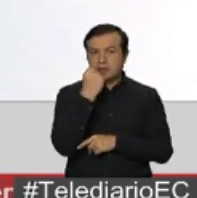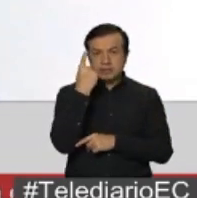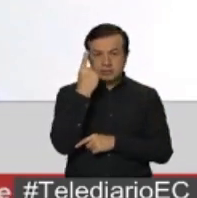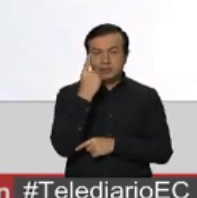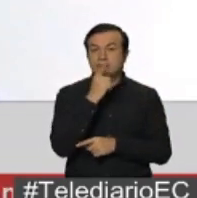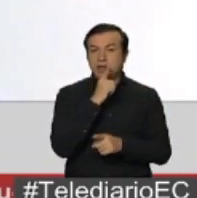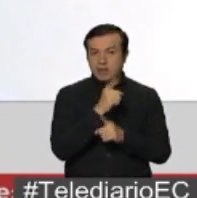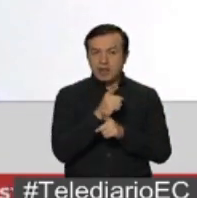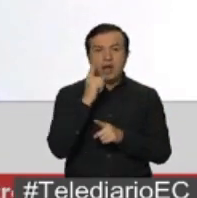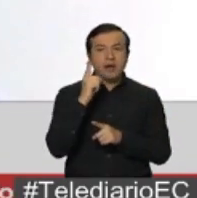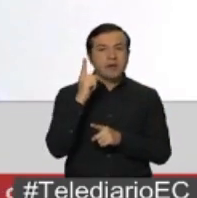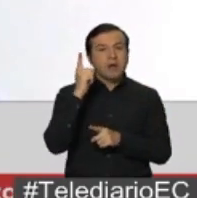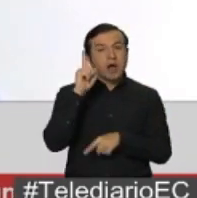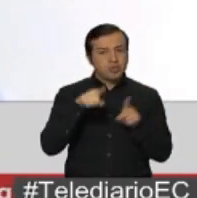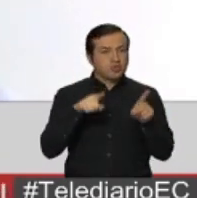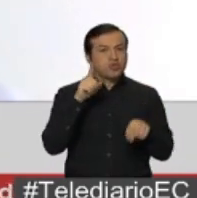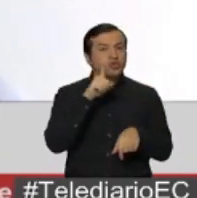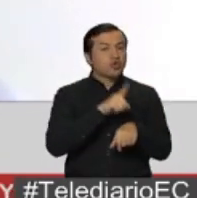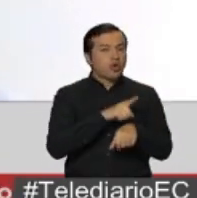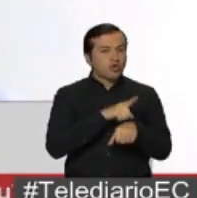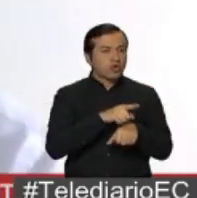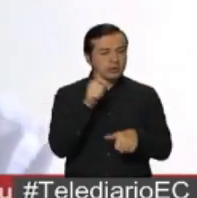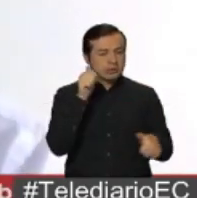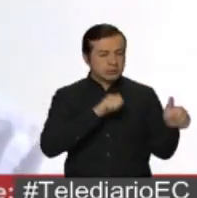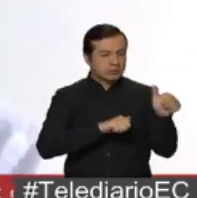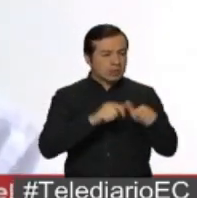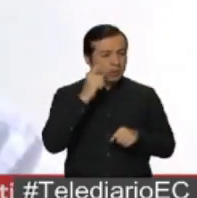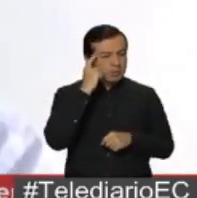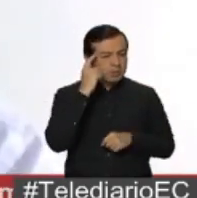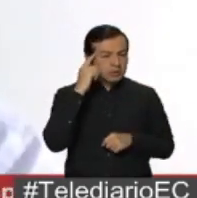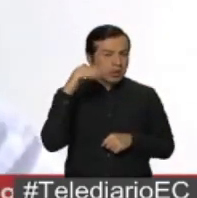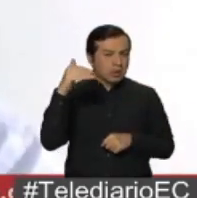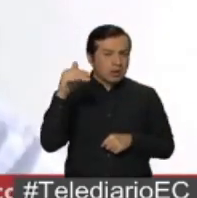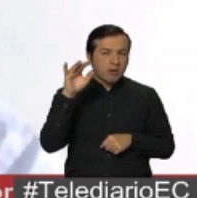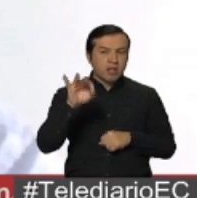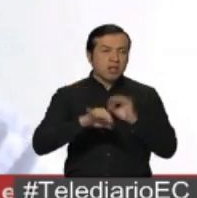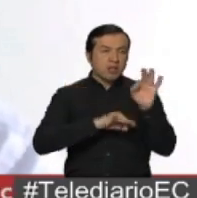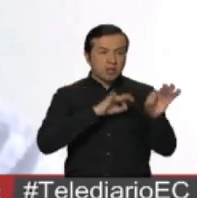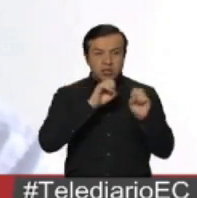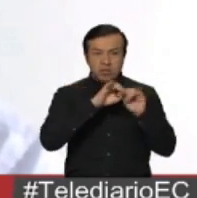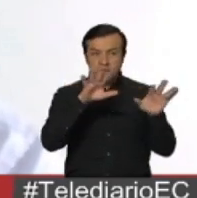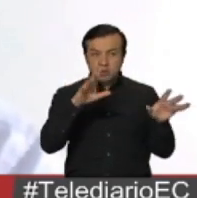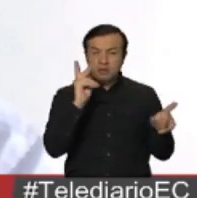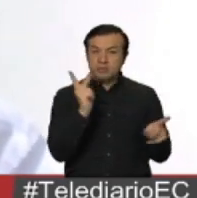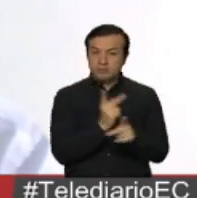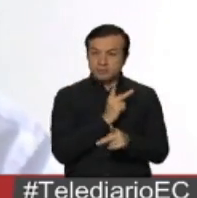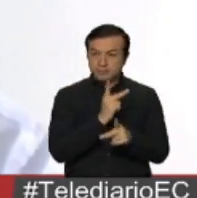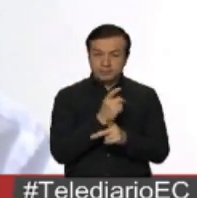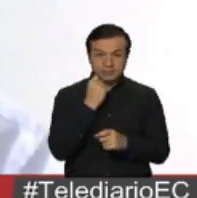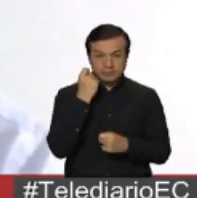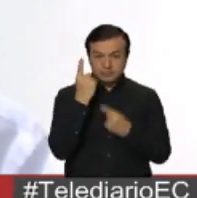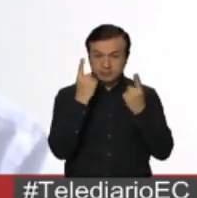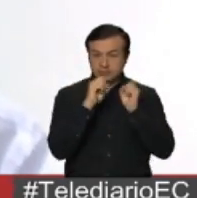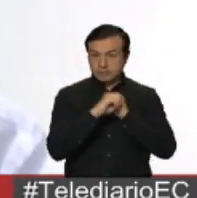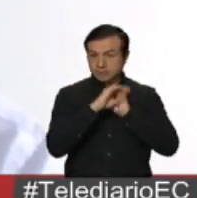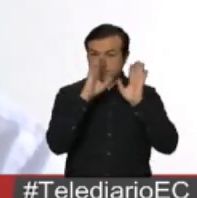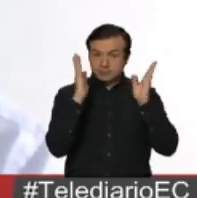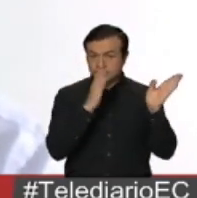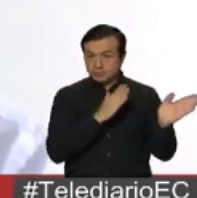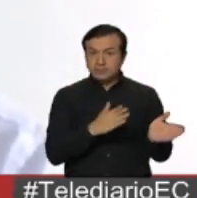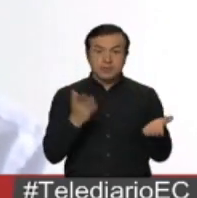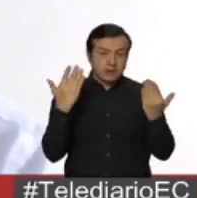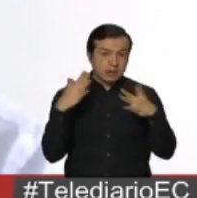el estos virus podrían atacar de una manera importante y en este sentido pues se están haciendo